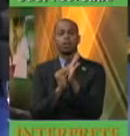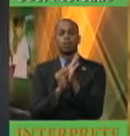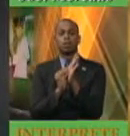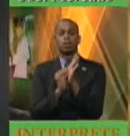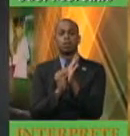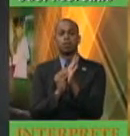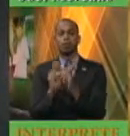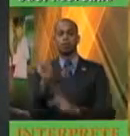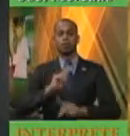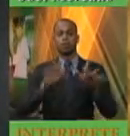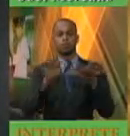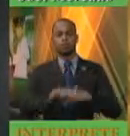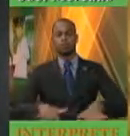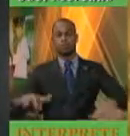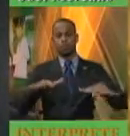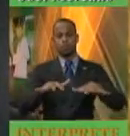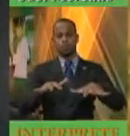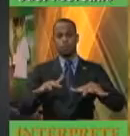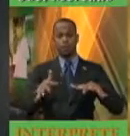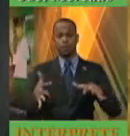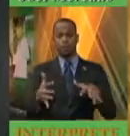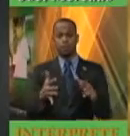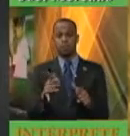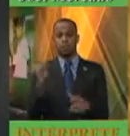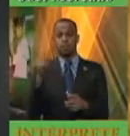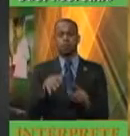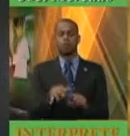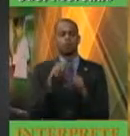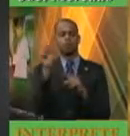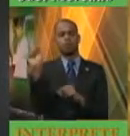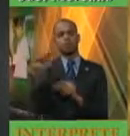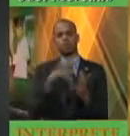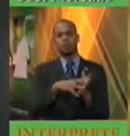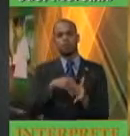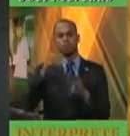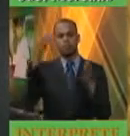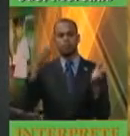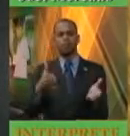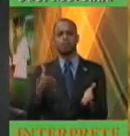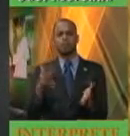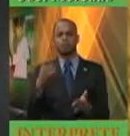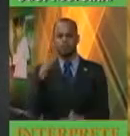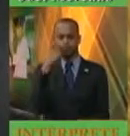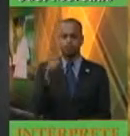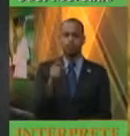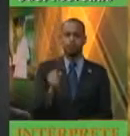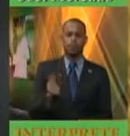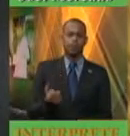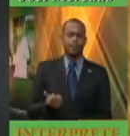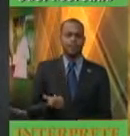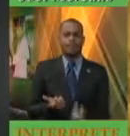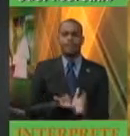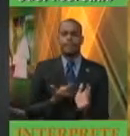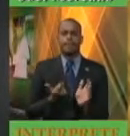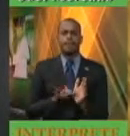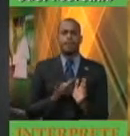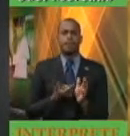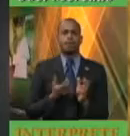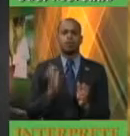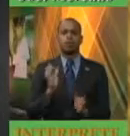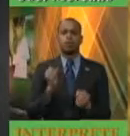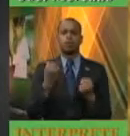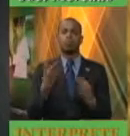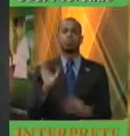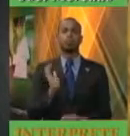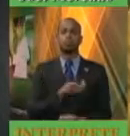en toda la población y mayormente en los estudiantes, porque nos hemos dado cuenta que muchas veces muchos de